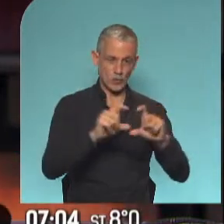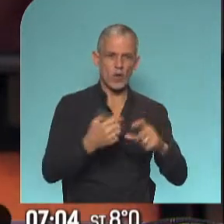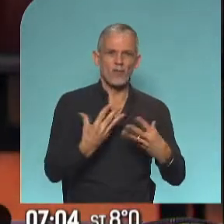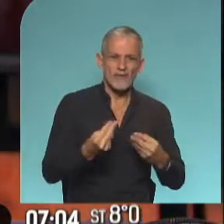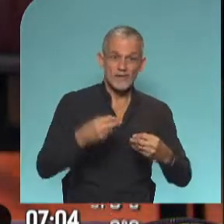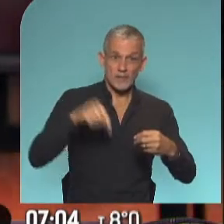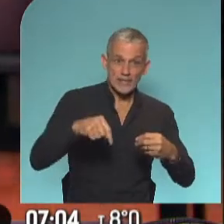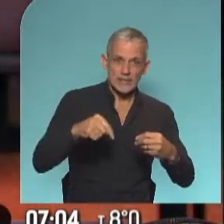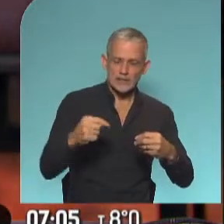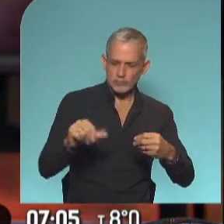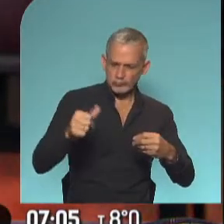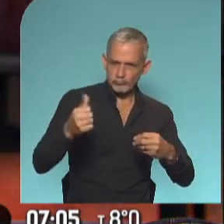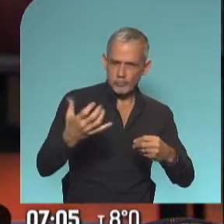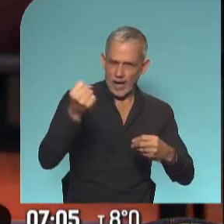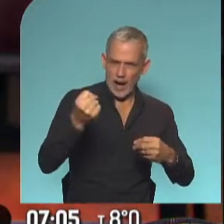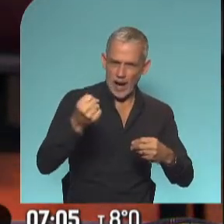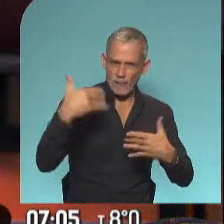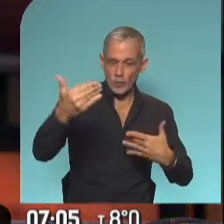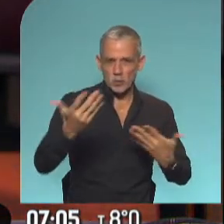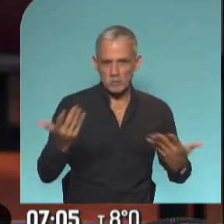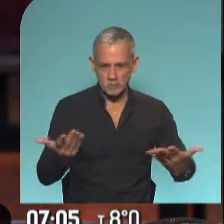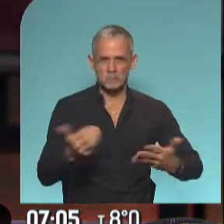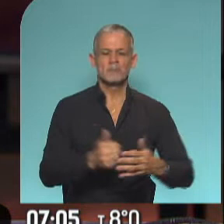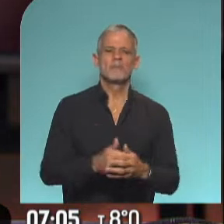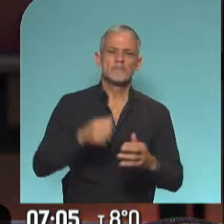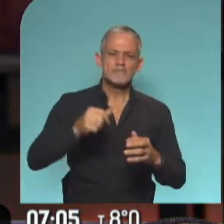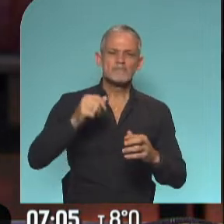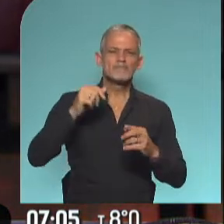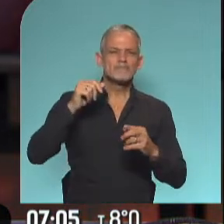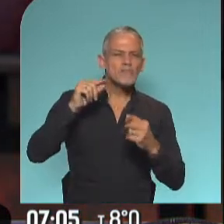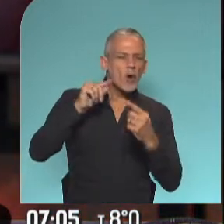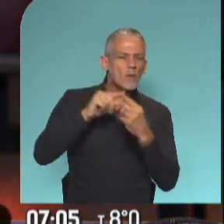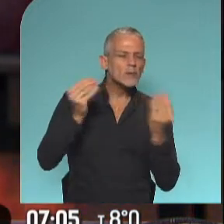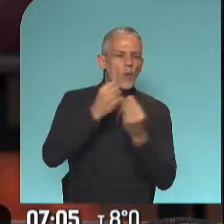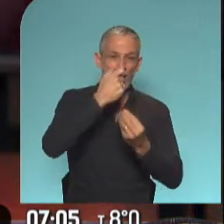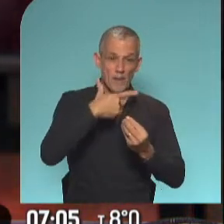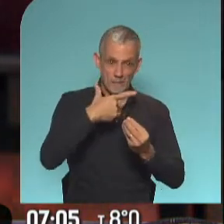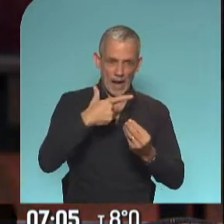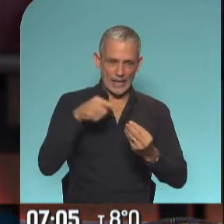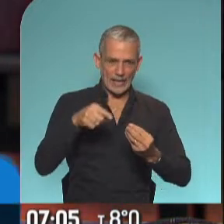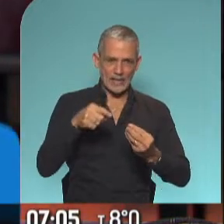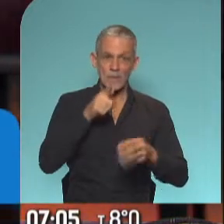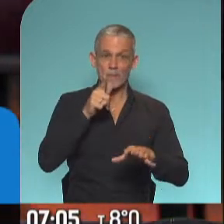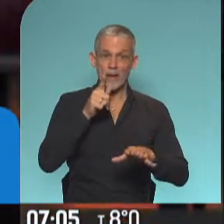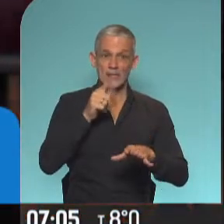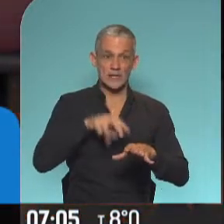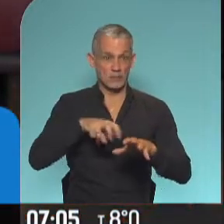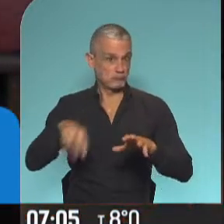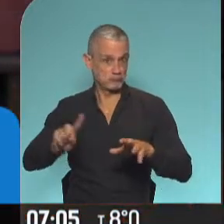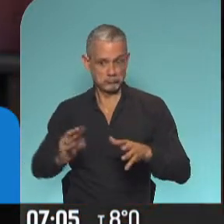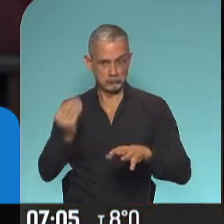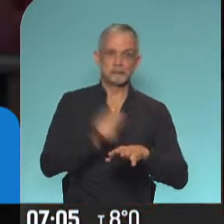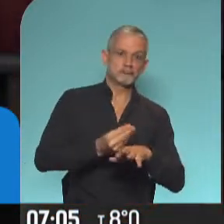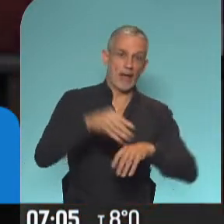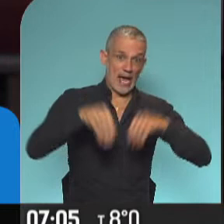con la postura que tiene Mauricio Macri claramente en el sentido de jugar precisamente en las